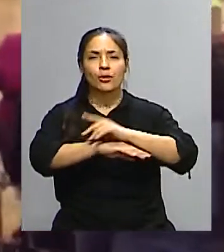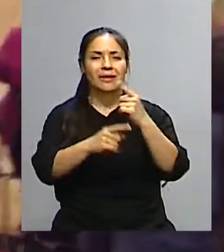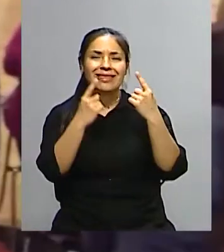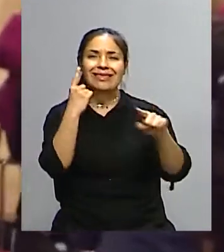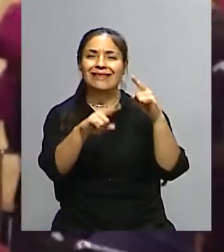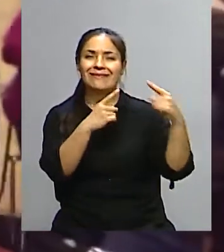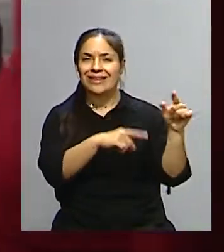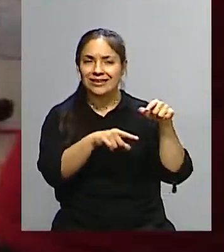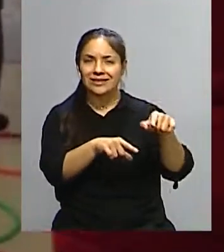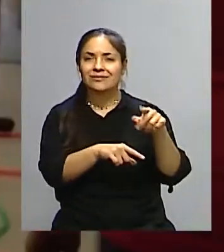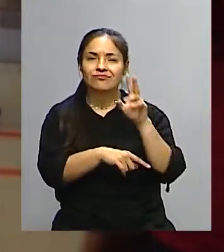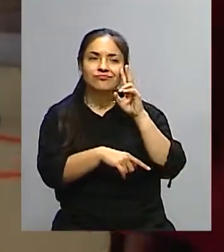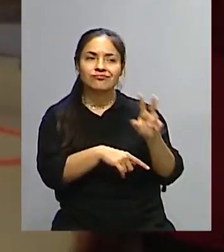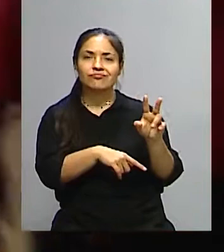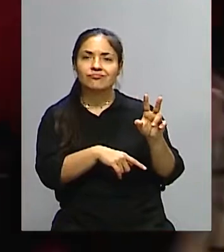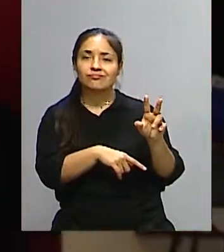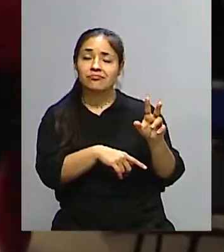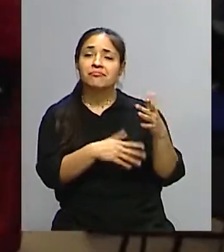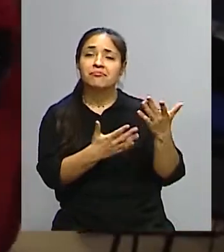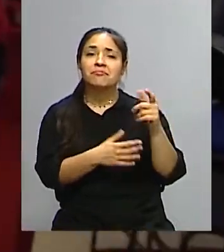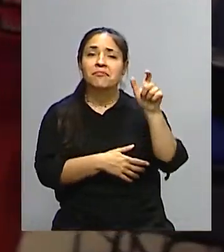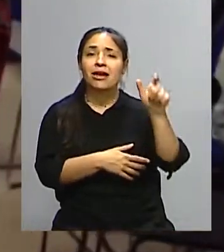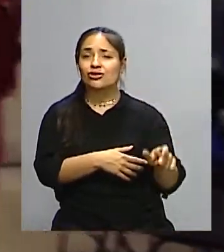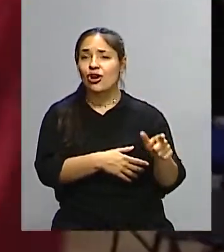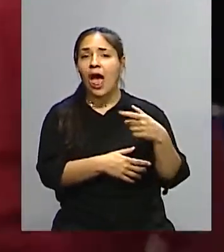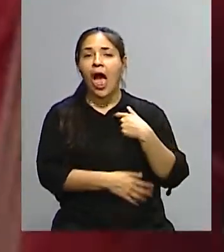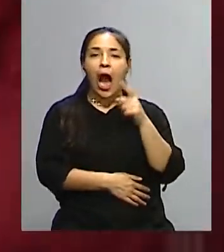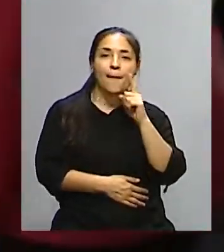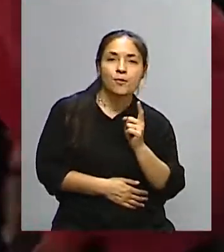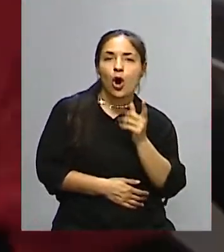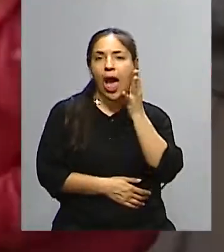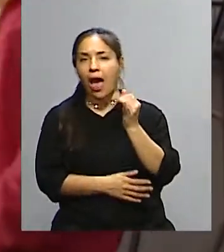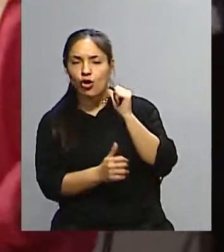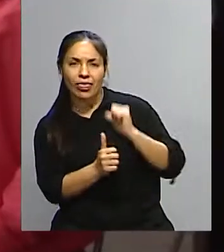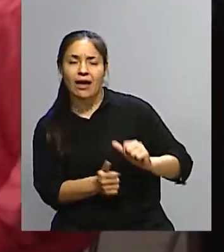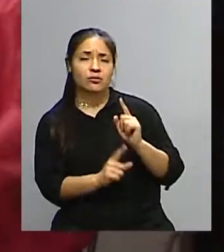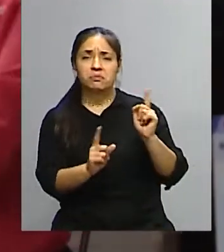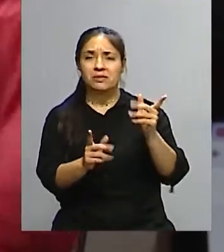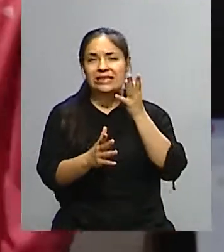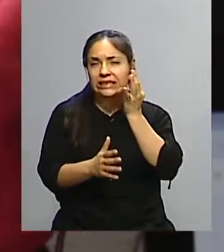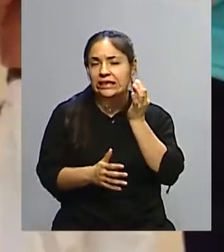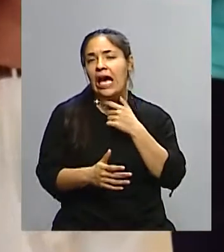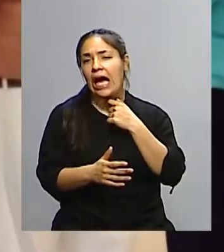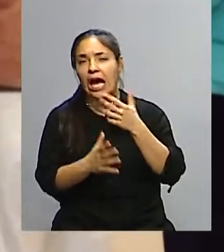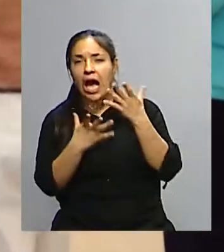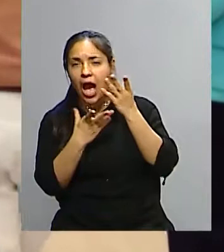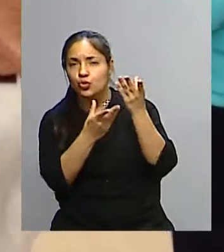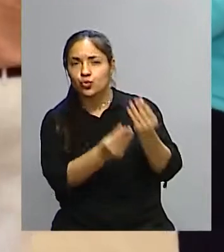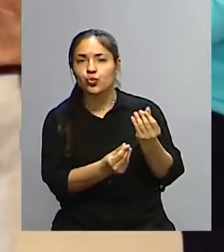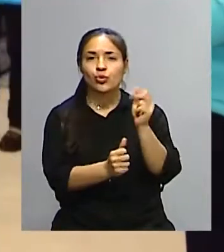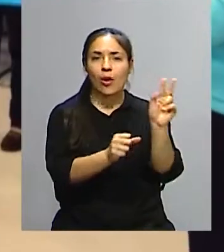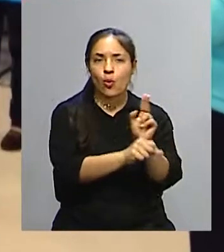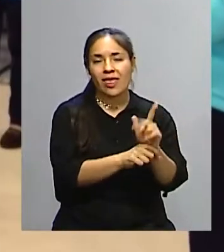son vistas y que por ahí la persona la tiene una buena intención, quiere tener una buena intención en una forma de cuidado, ¿sí? Por